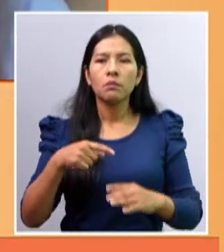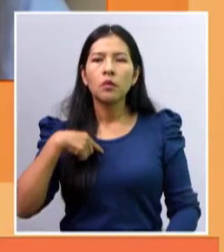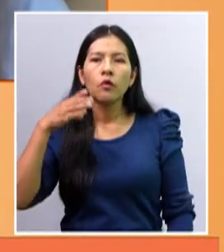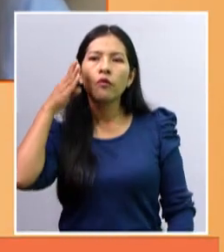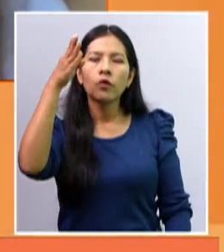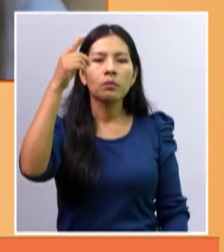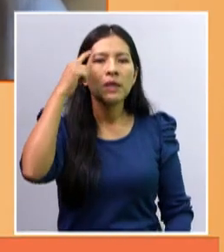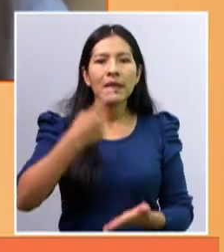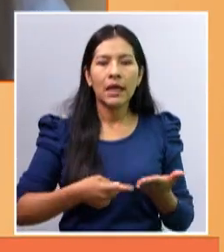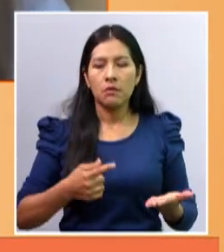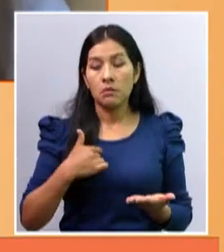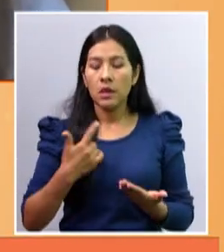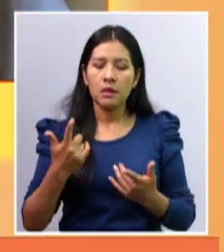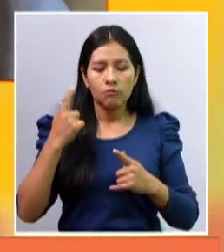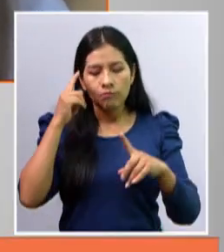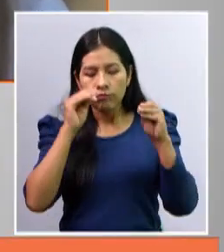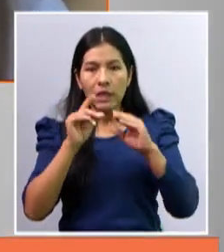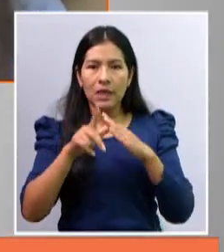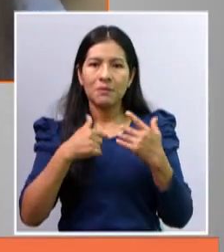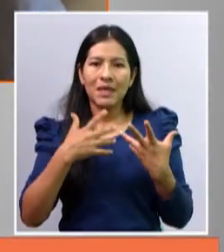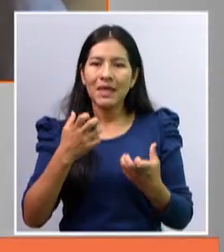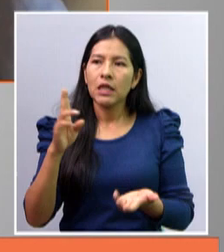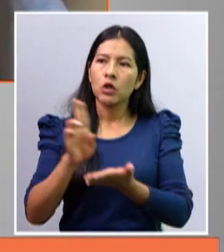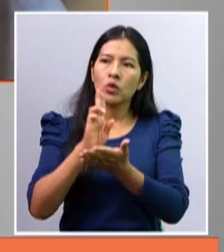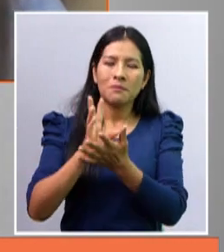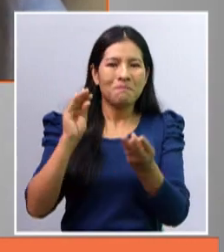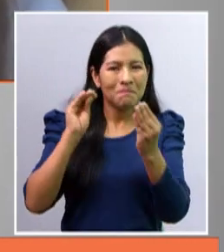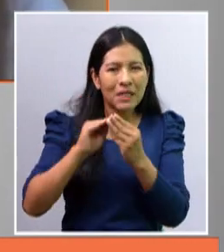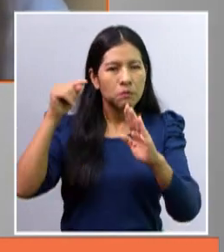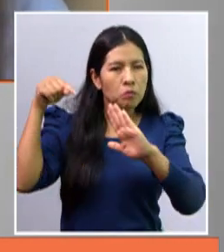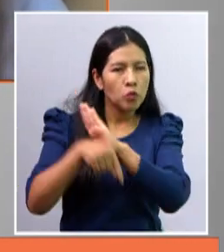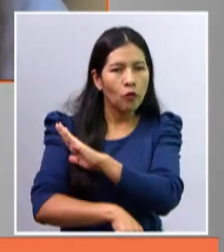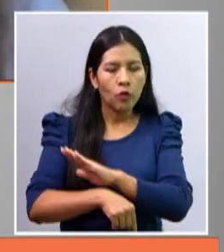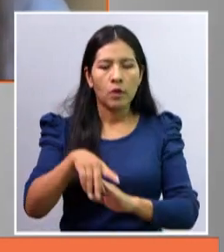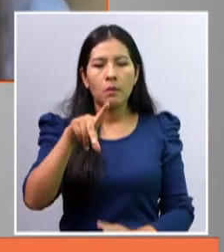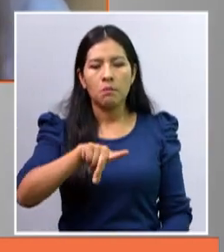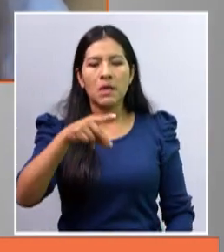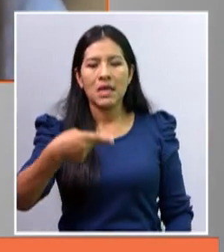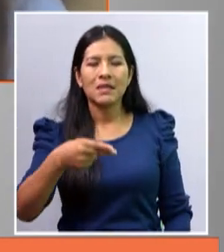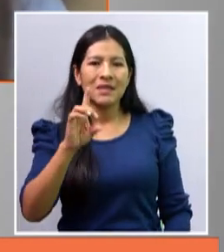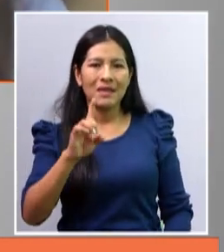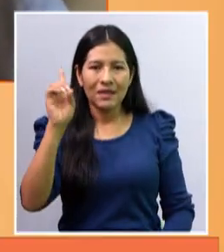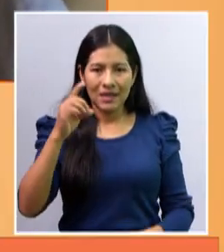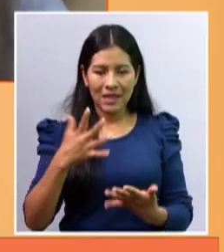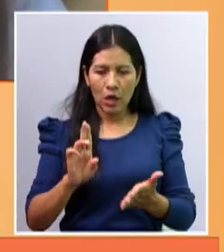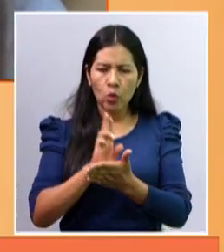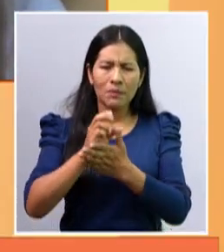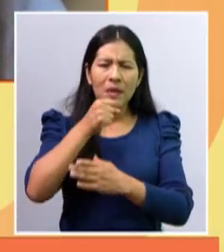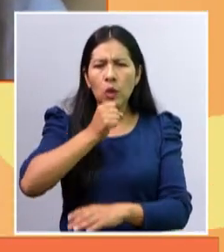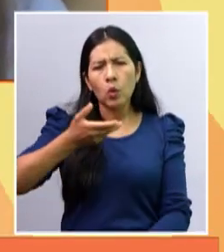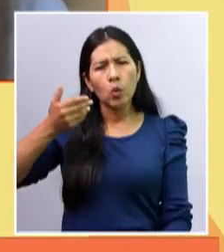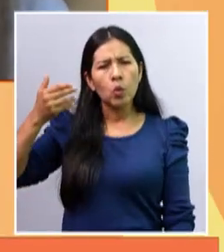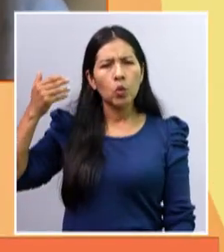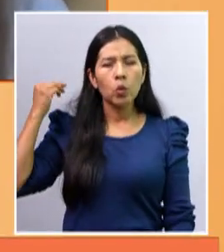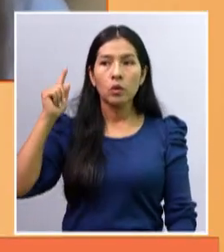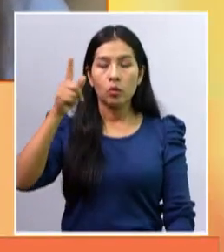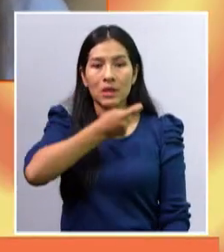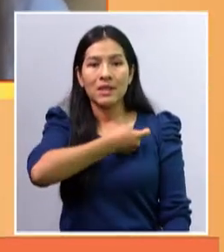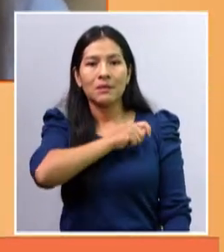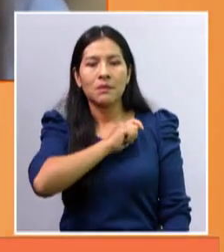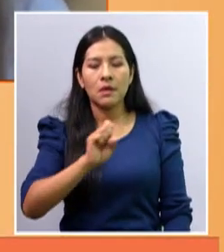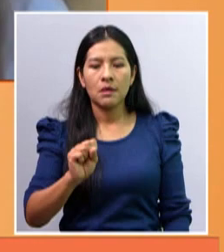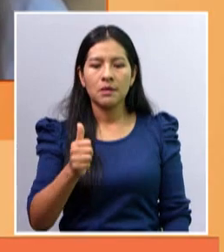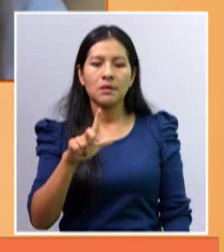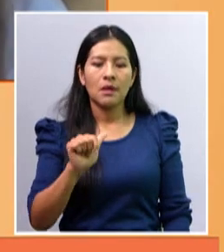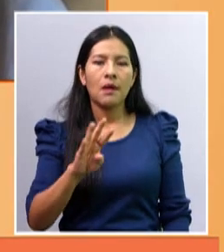postulé a un doctorado en la universidad de Salamanca en España que es la universidad más antigua de España donde universidad que